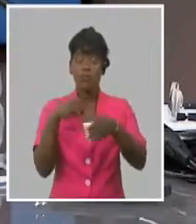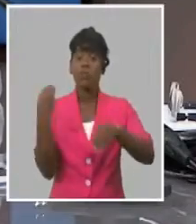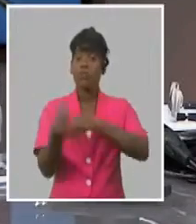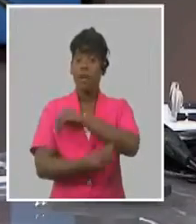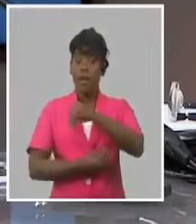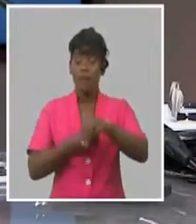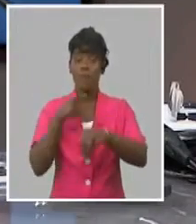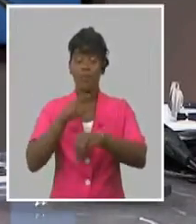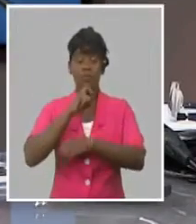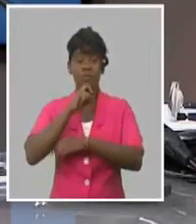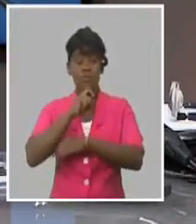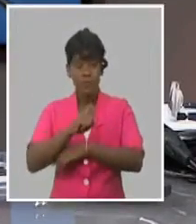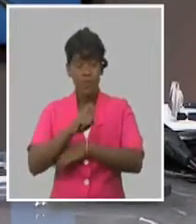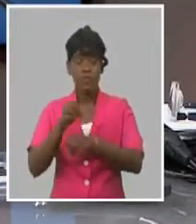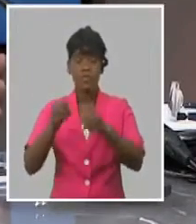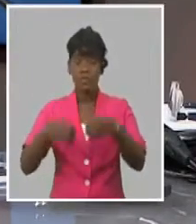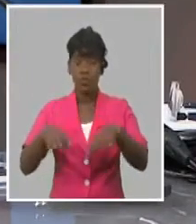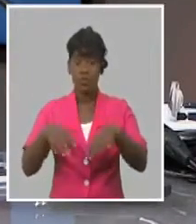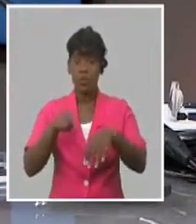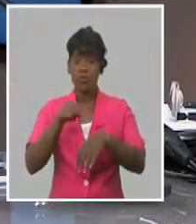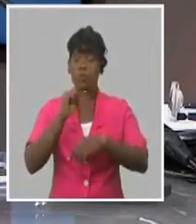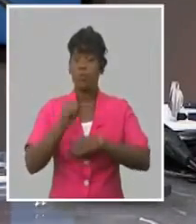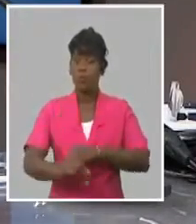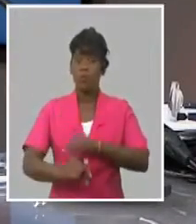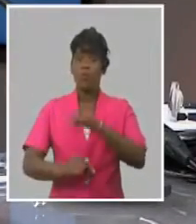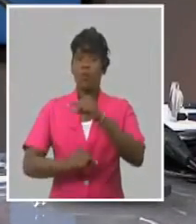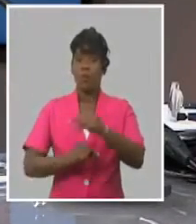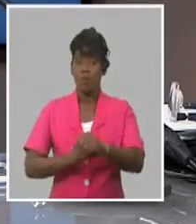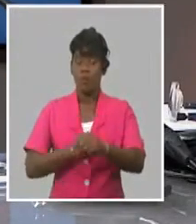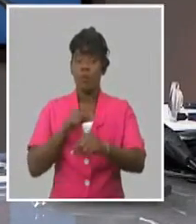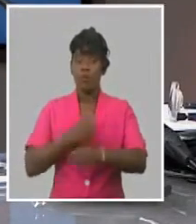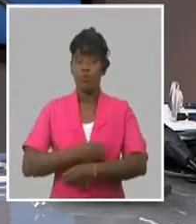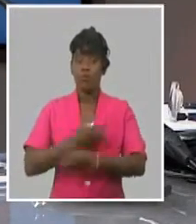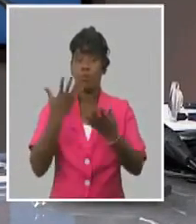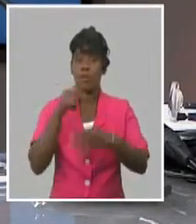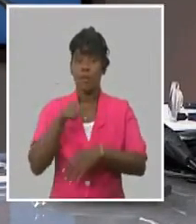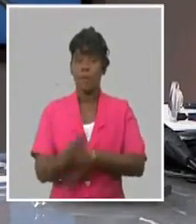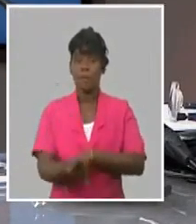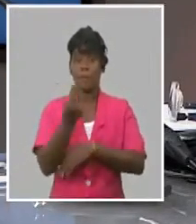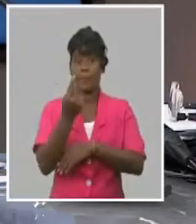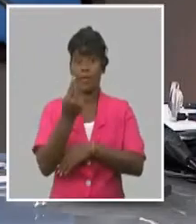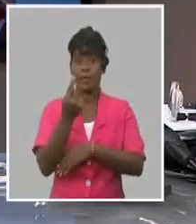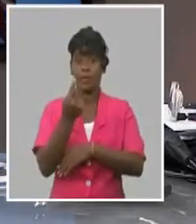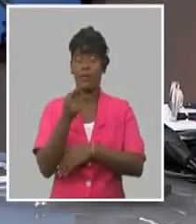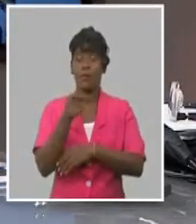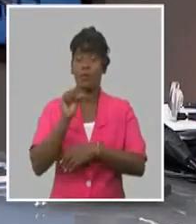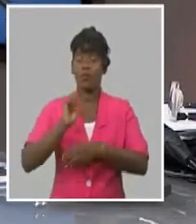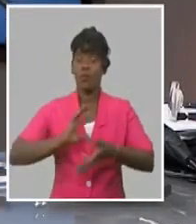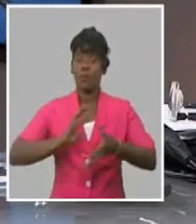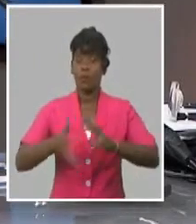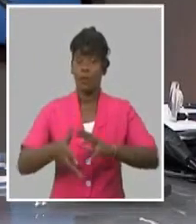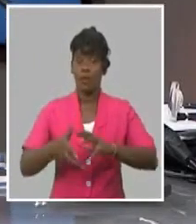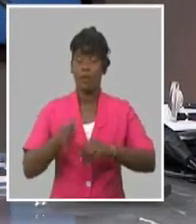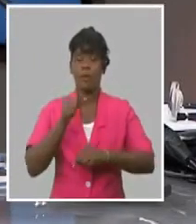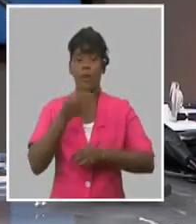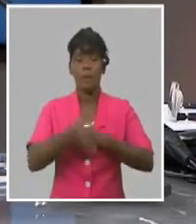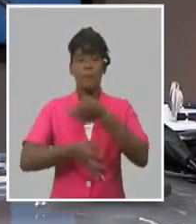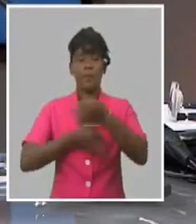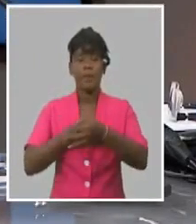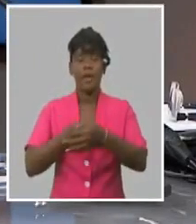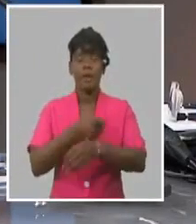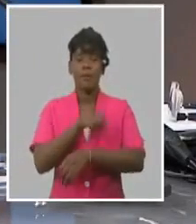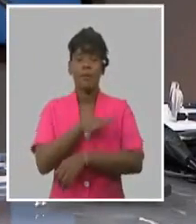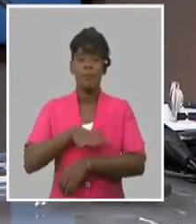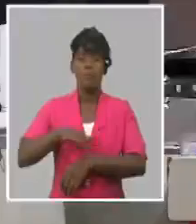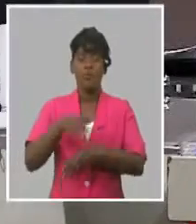más. Y eso ha llevado una expresión de complejidad de este